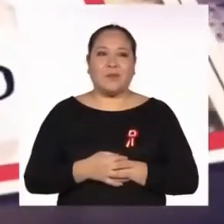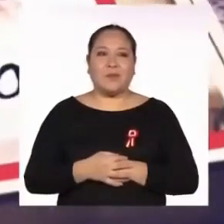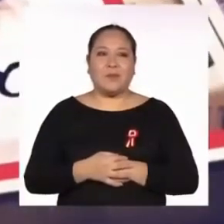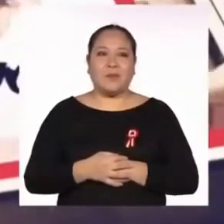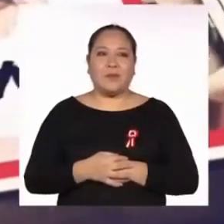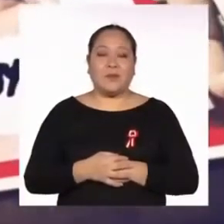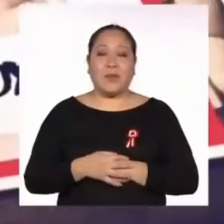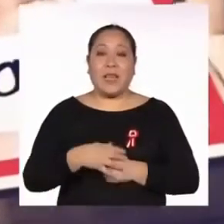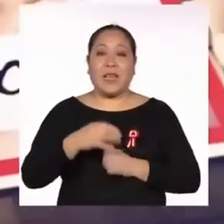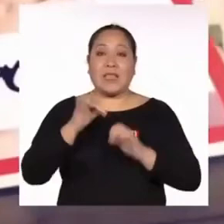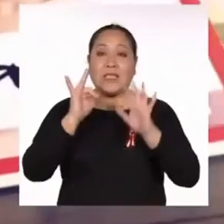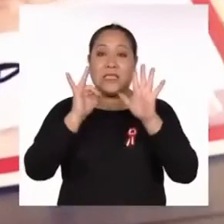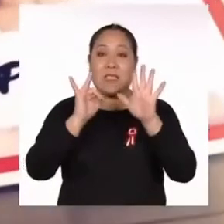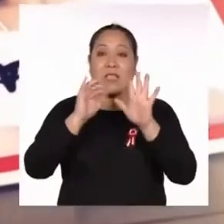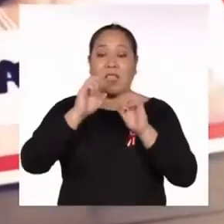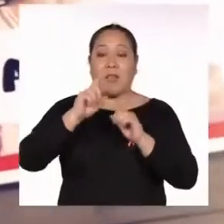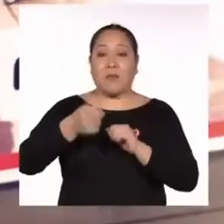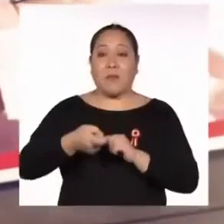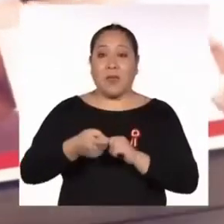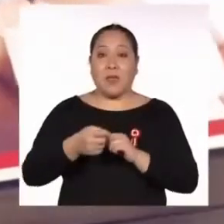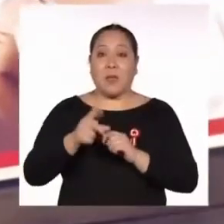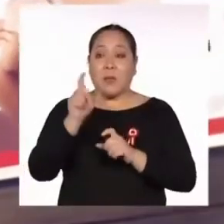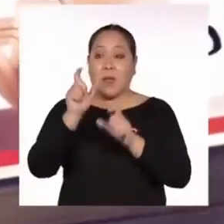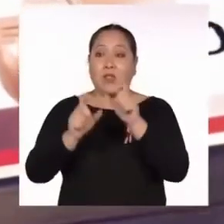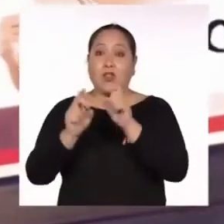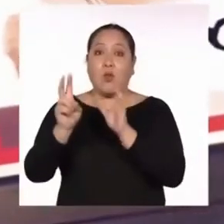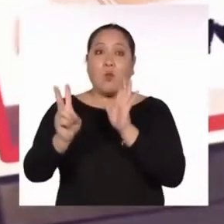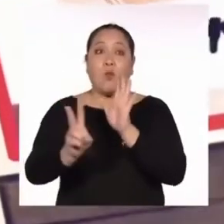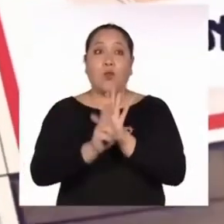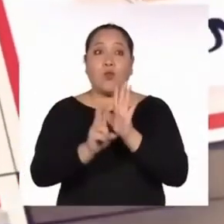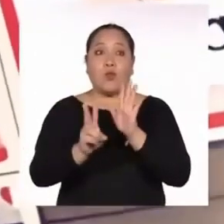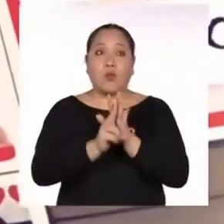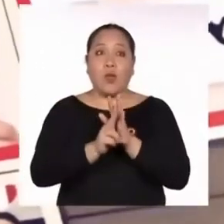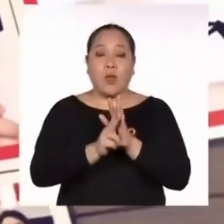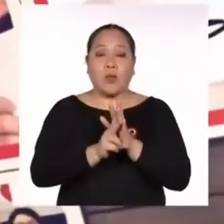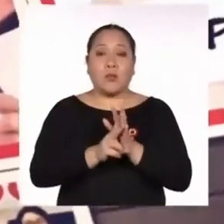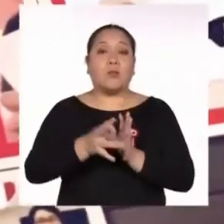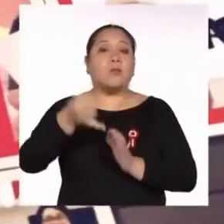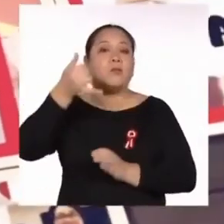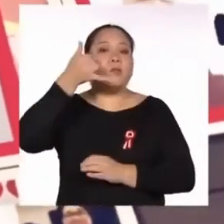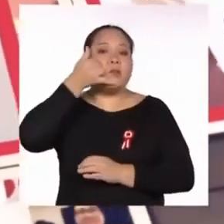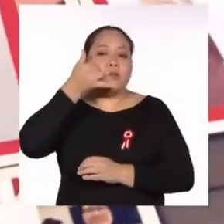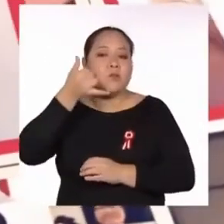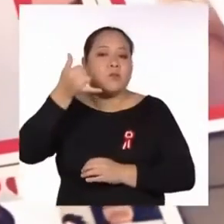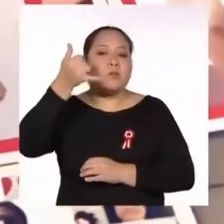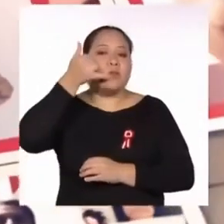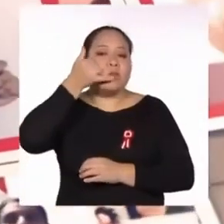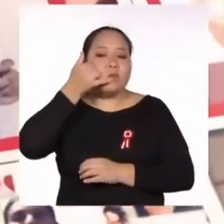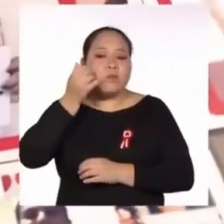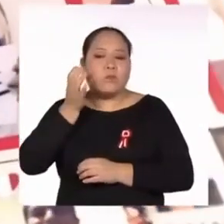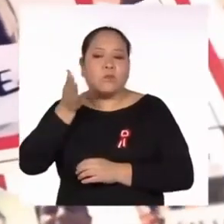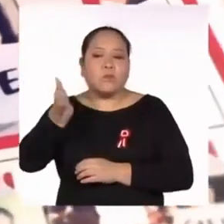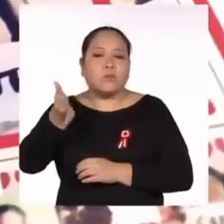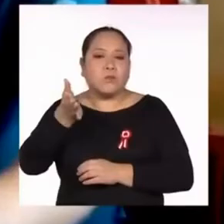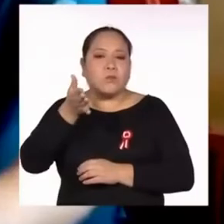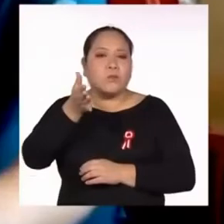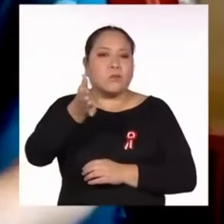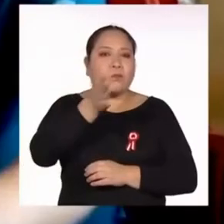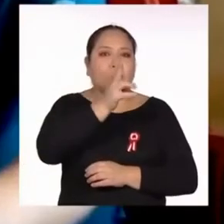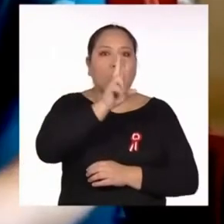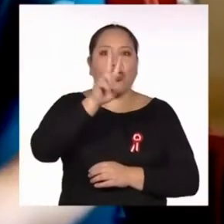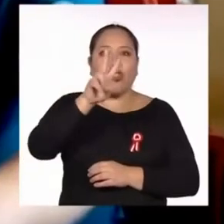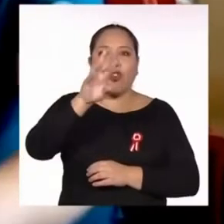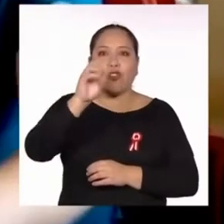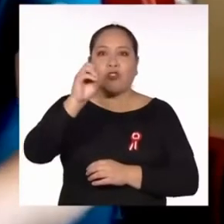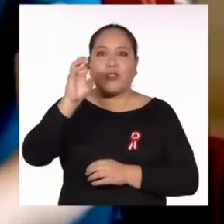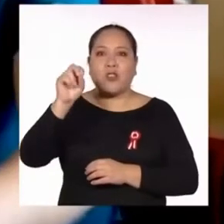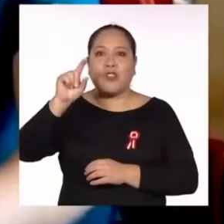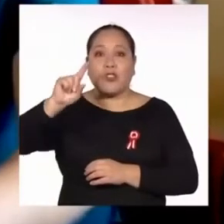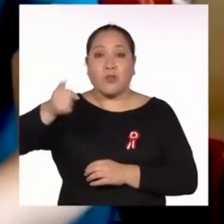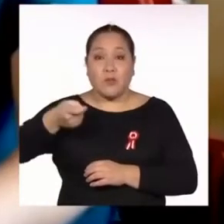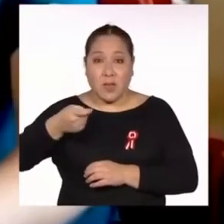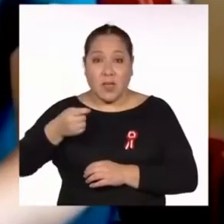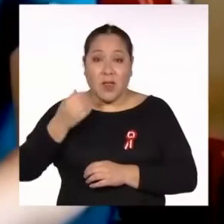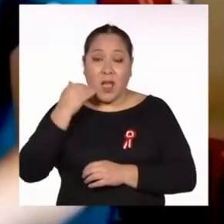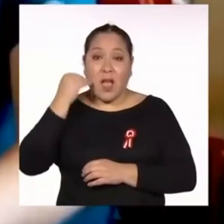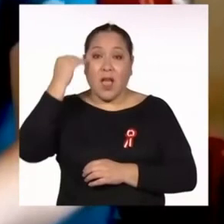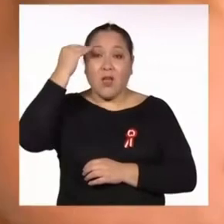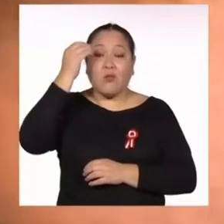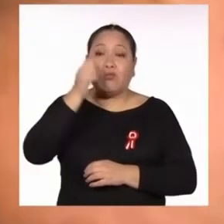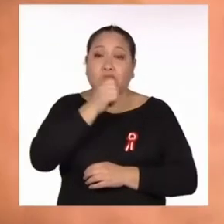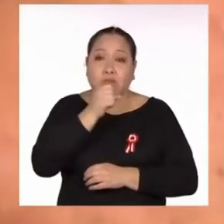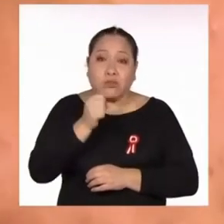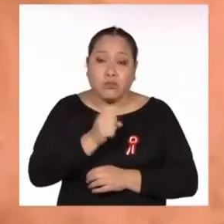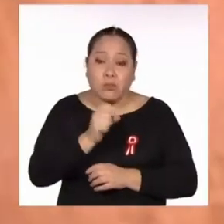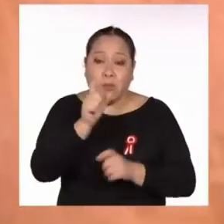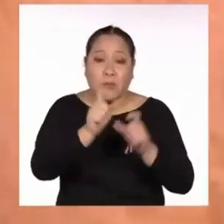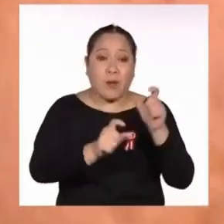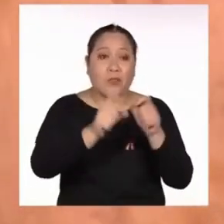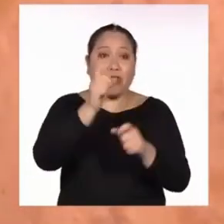cerca de 7.000 voluntarios del bicentenario han monitoreado por teléfono a más de 200.000 adultos mayores y personas con discapacidad